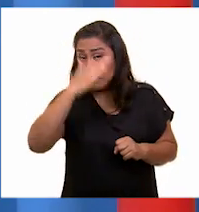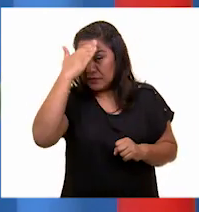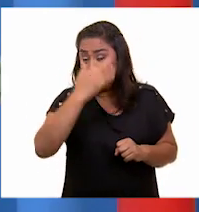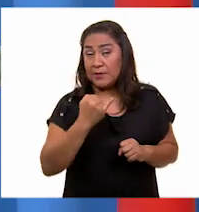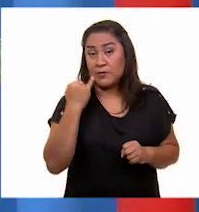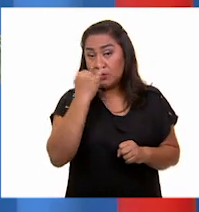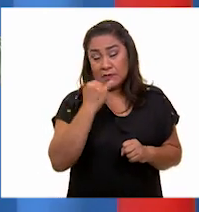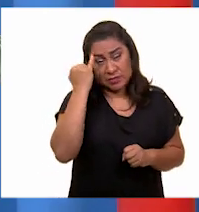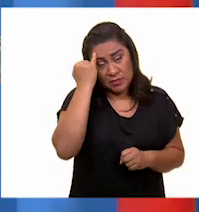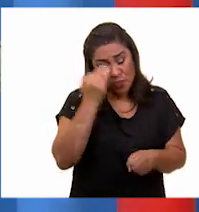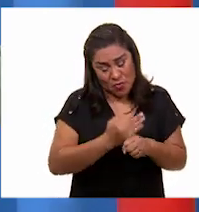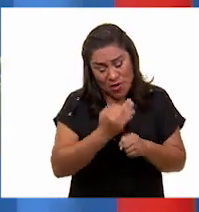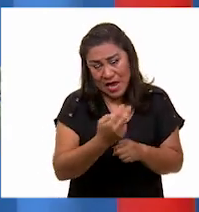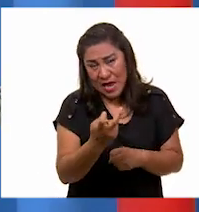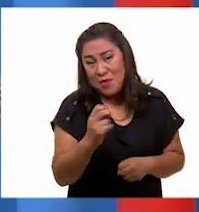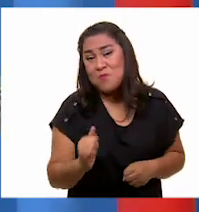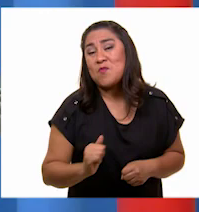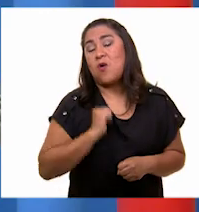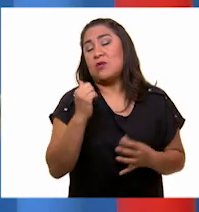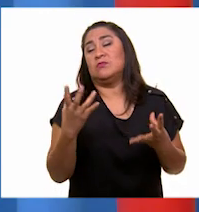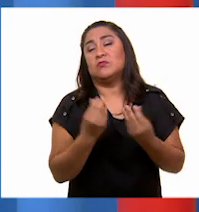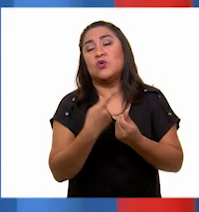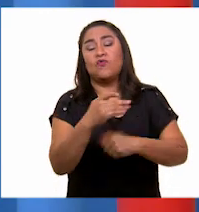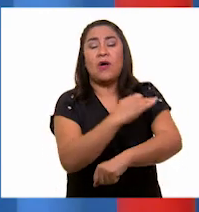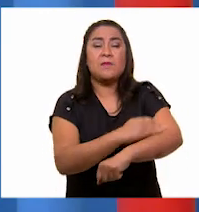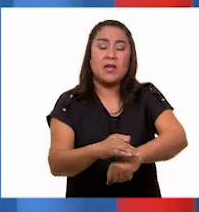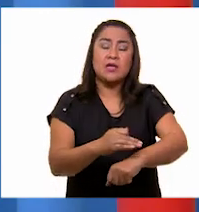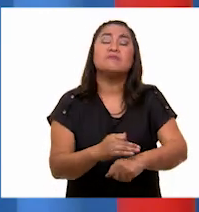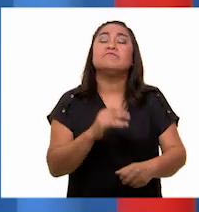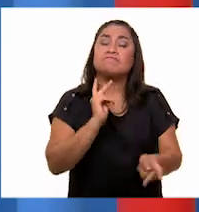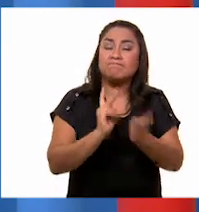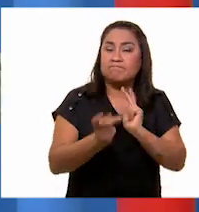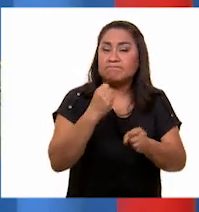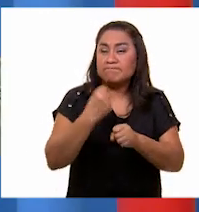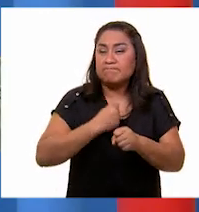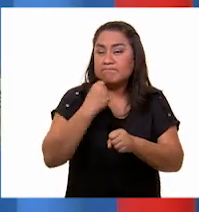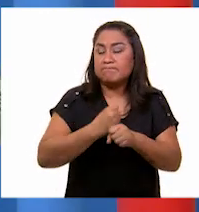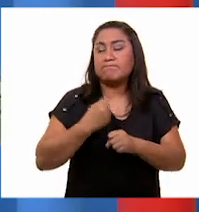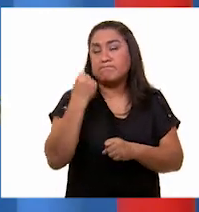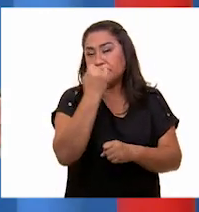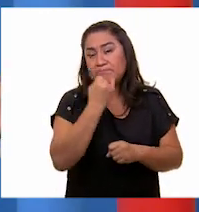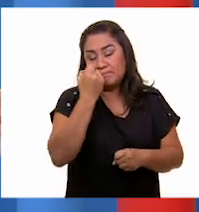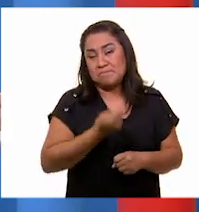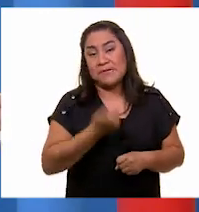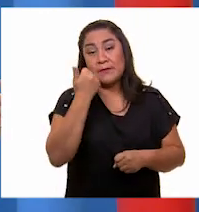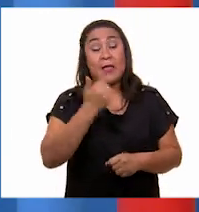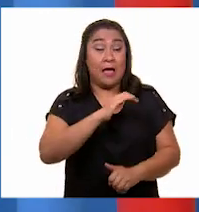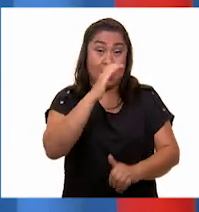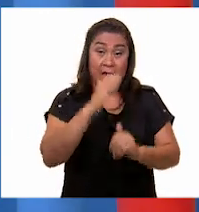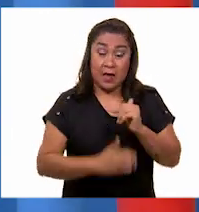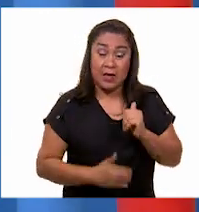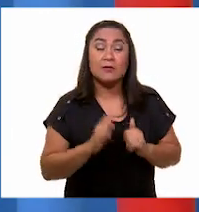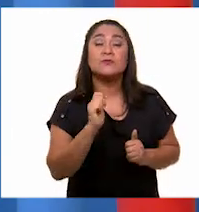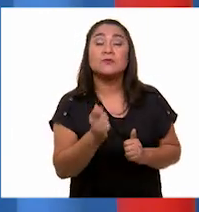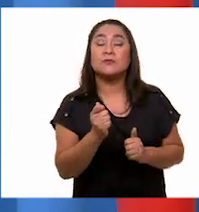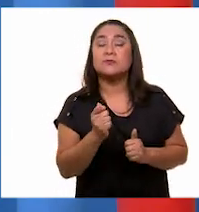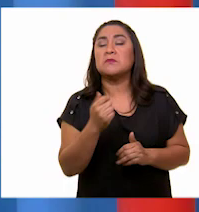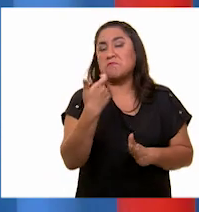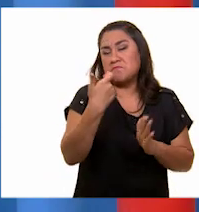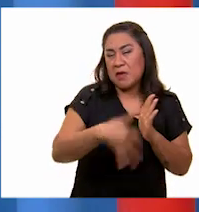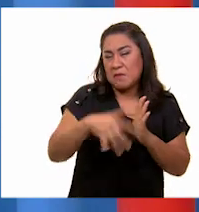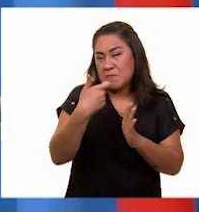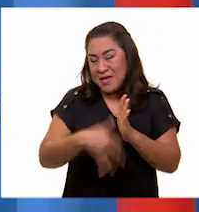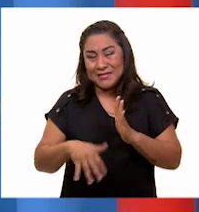lengua indígena, aprovecha este momento para practicarla y platica con tu familia en tu lengua materna. Por hoy hemos terminado con ofertas